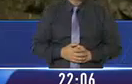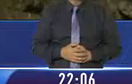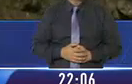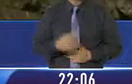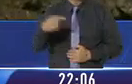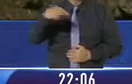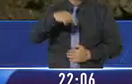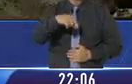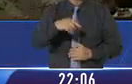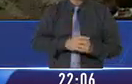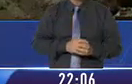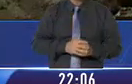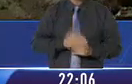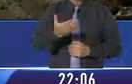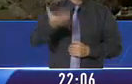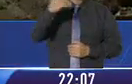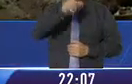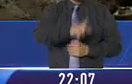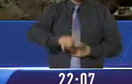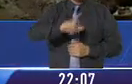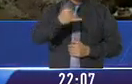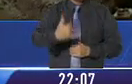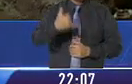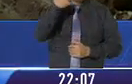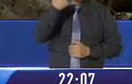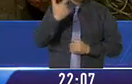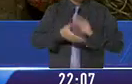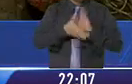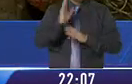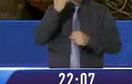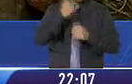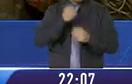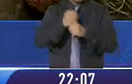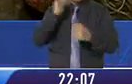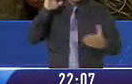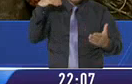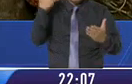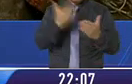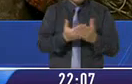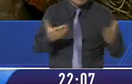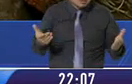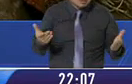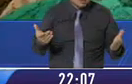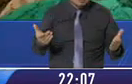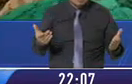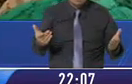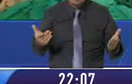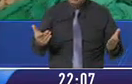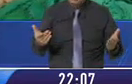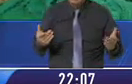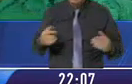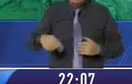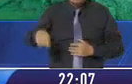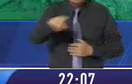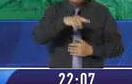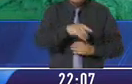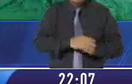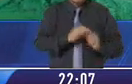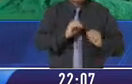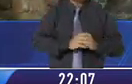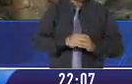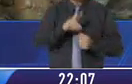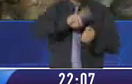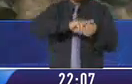Recibió la fatídica llamada el pasado lunes. Salió del trabajo y llegó al sitio de la tragedia. Como si fuera poco, vio morir también